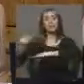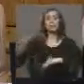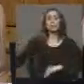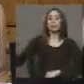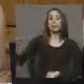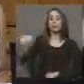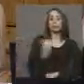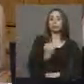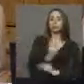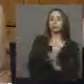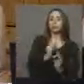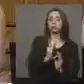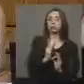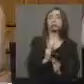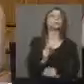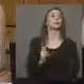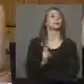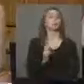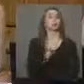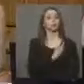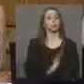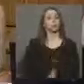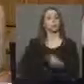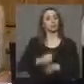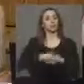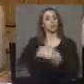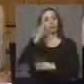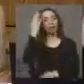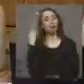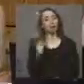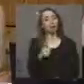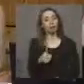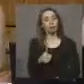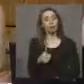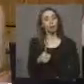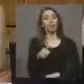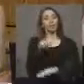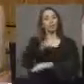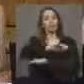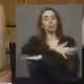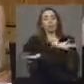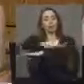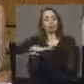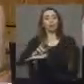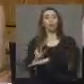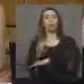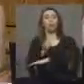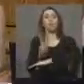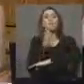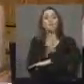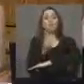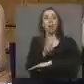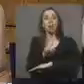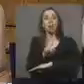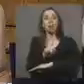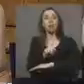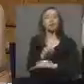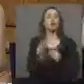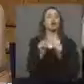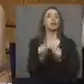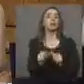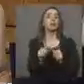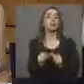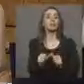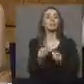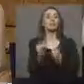Señor Presidente, desde hace años, los dirigentes de la costa de Valdivia han insistido en que se